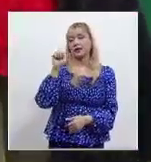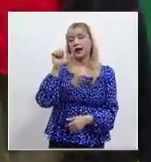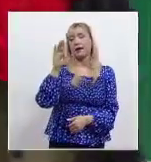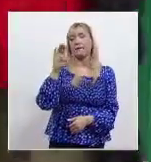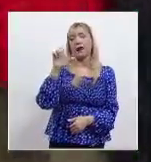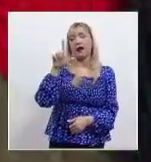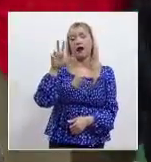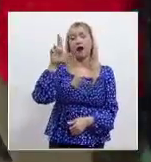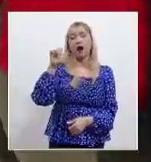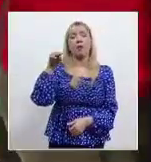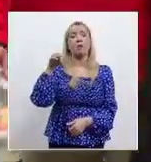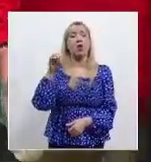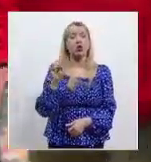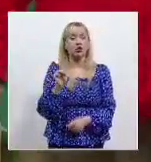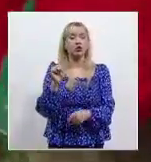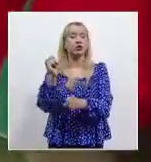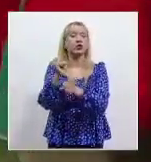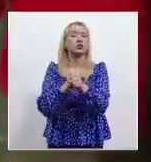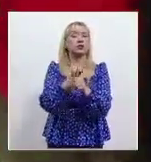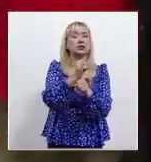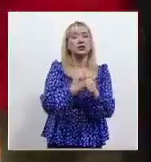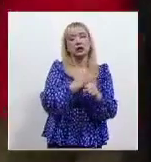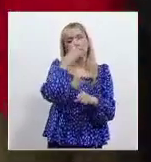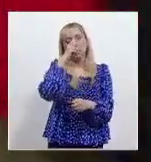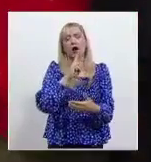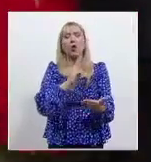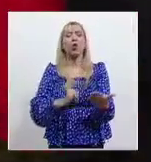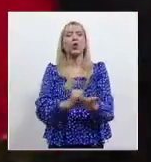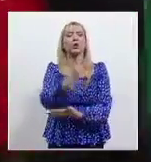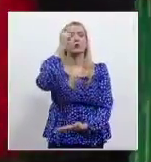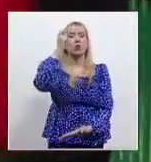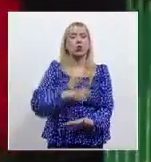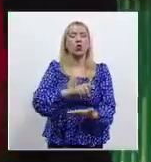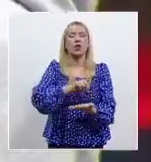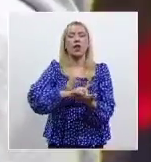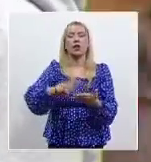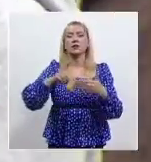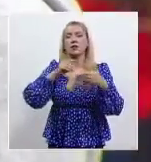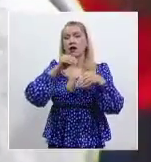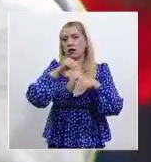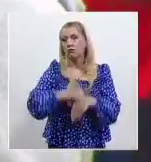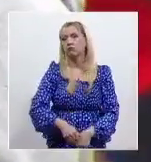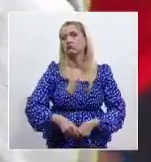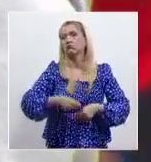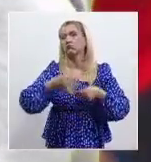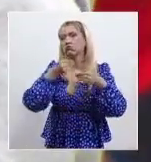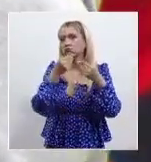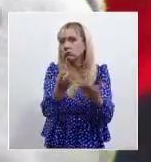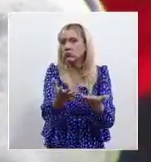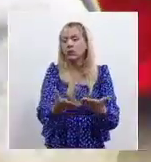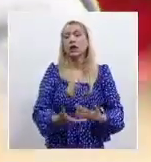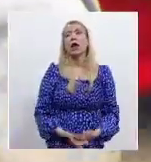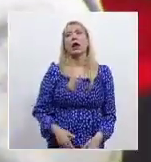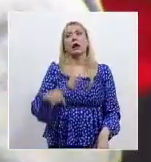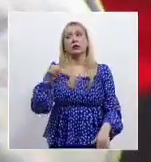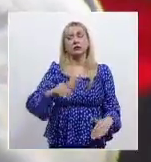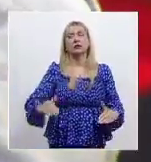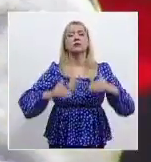Ramos, investigadora jurisprudencial del Centro de Estudios Constitucionales de la Suprema Corte de Justicia de la